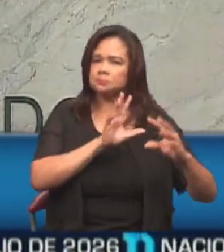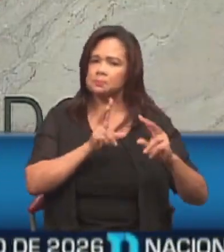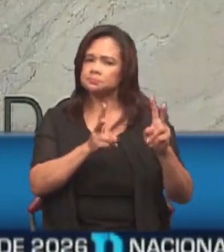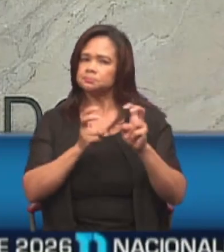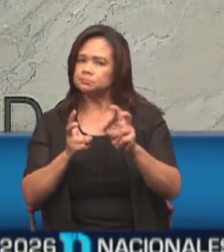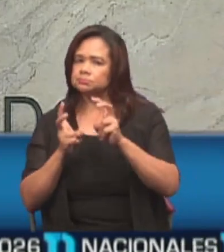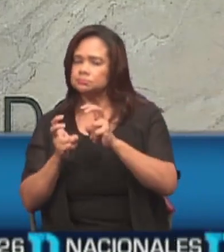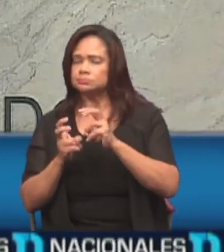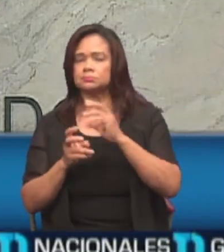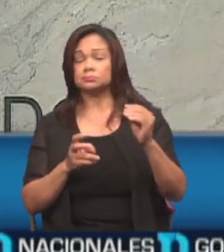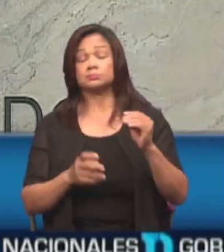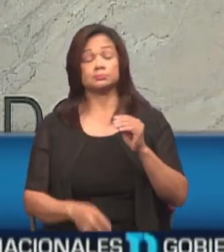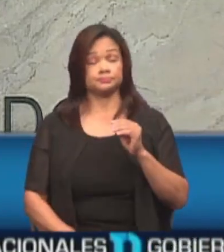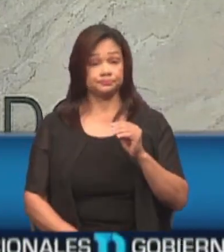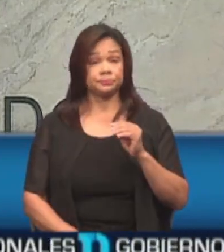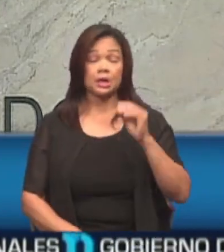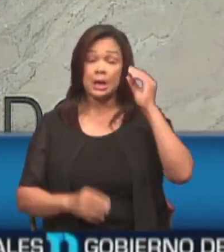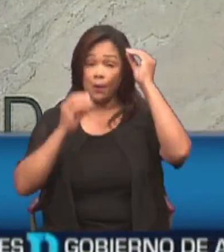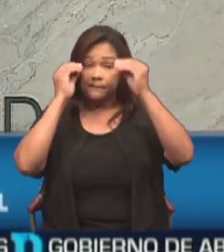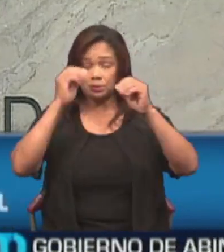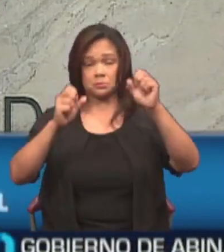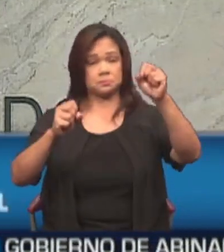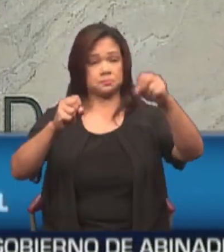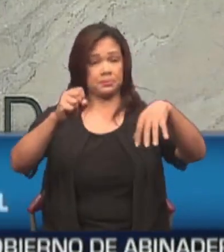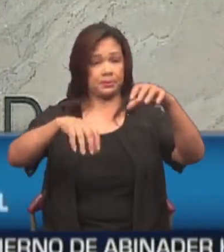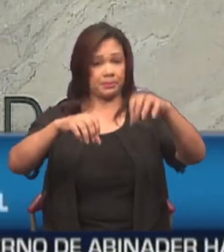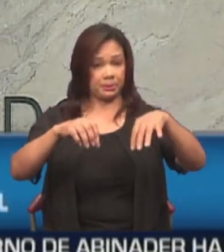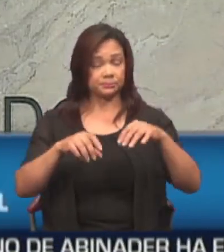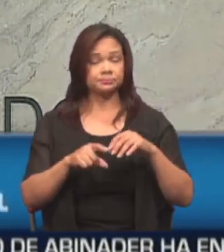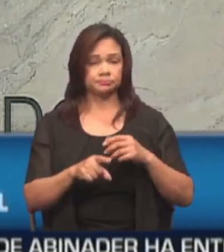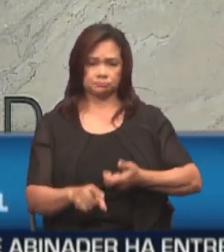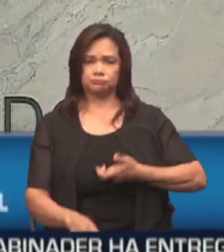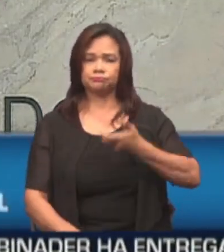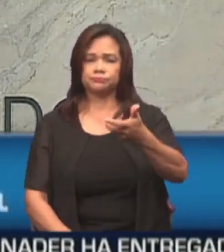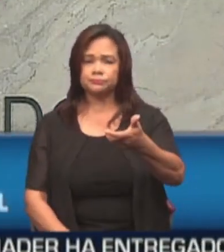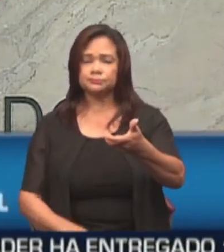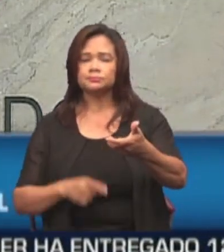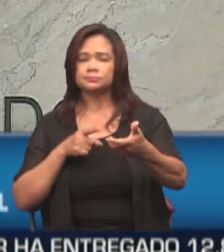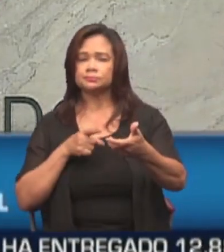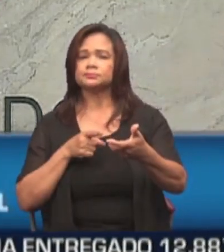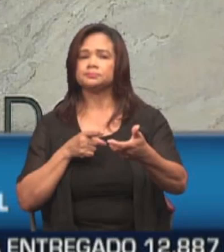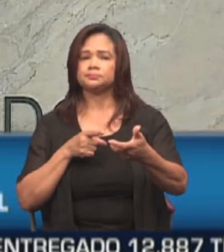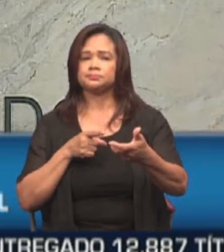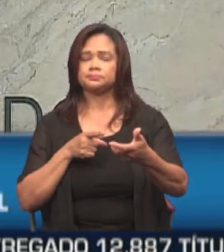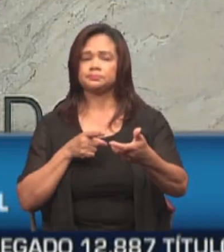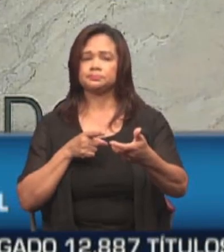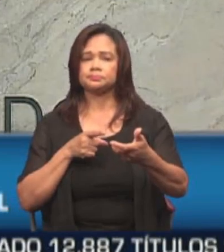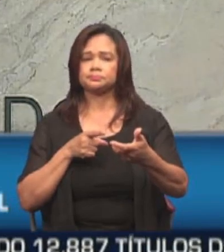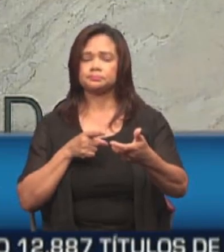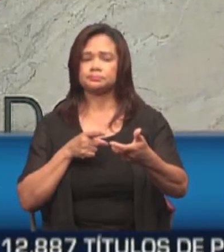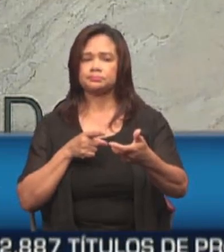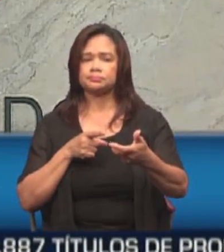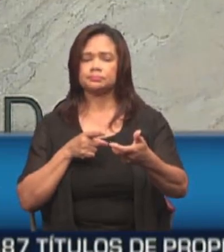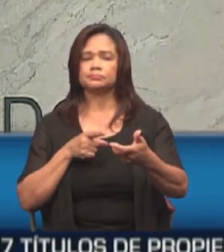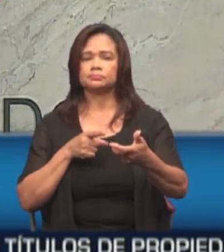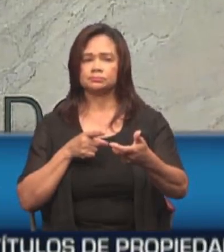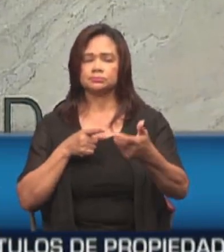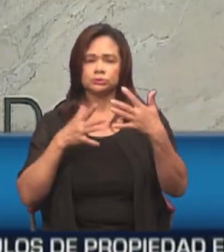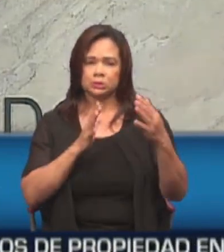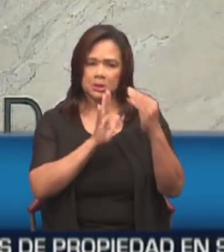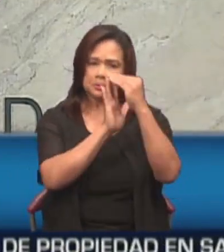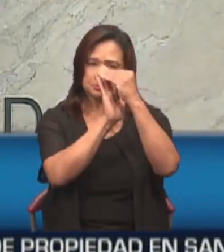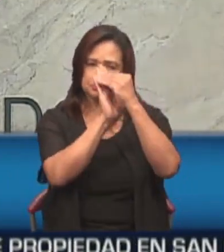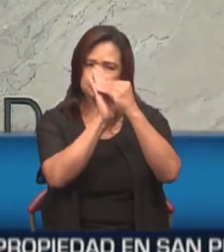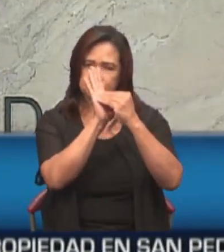estar seguro es que las opiniones que han sido vertidas en la vista pública y de los miembros están siendo